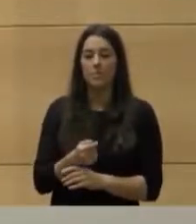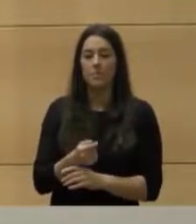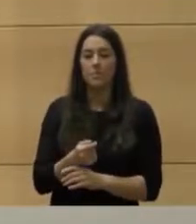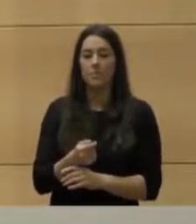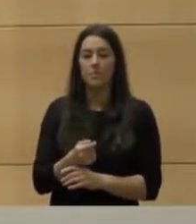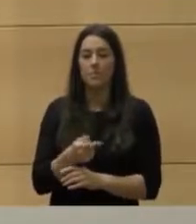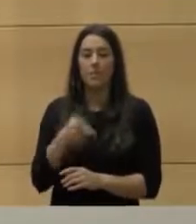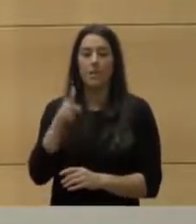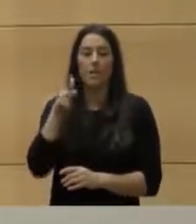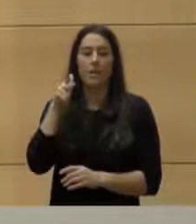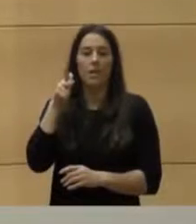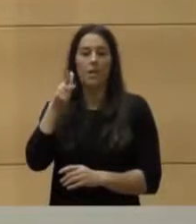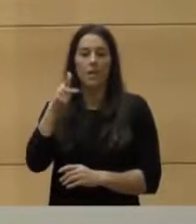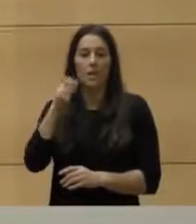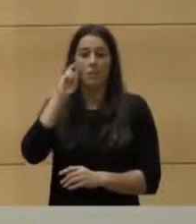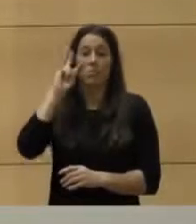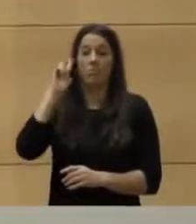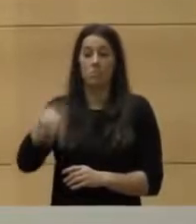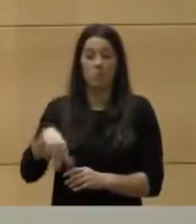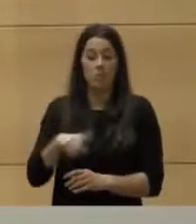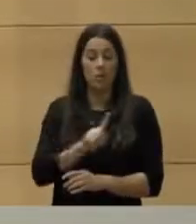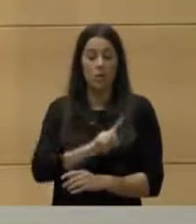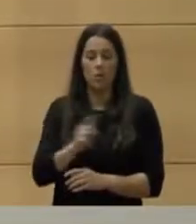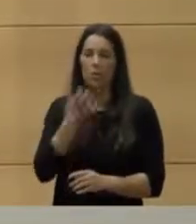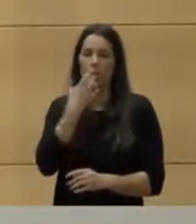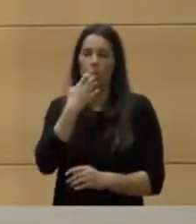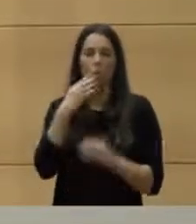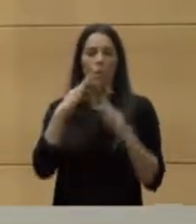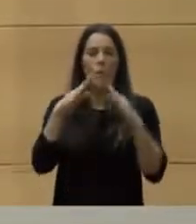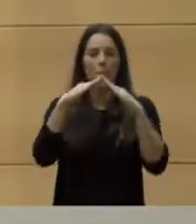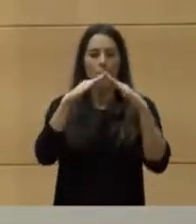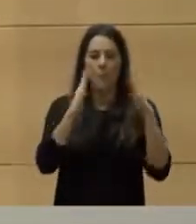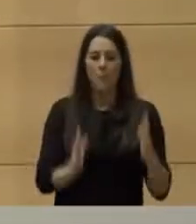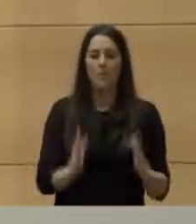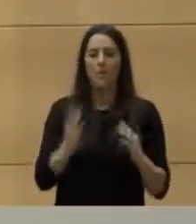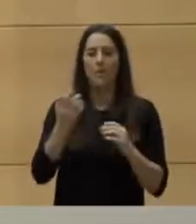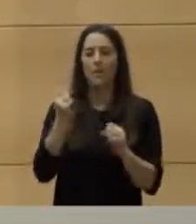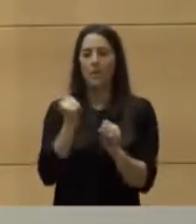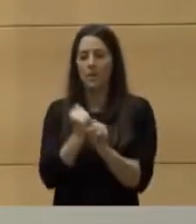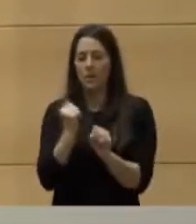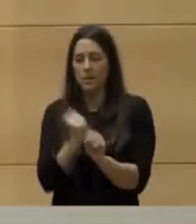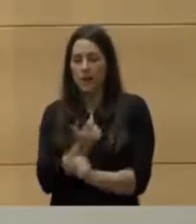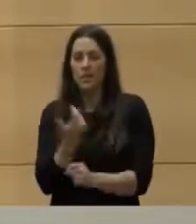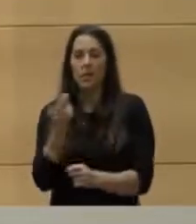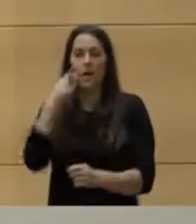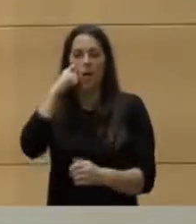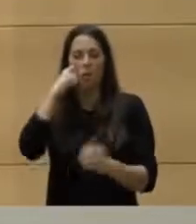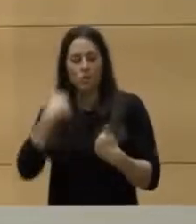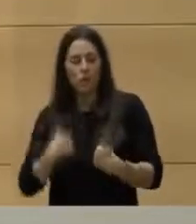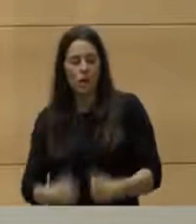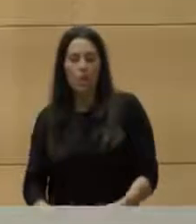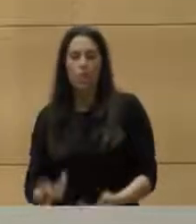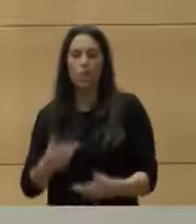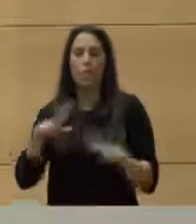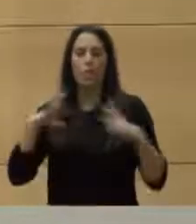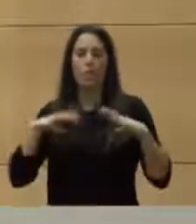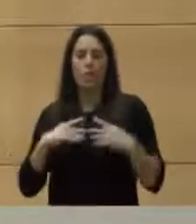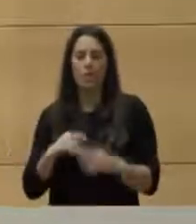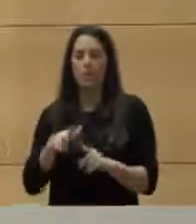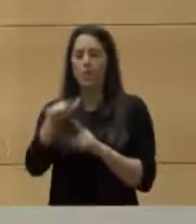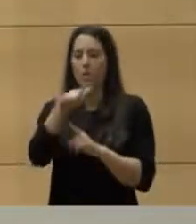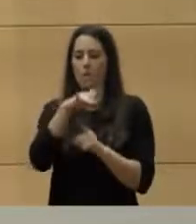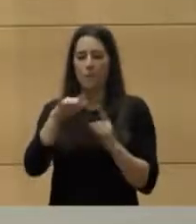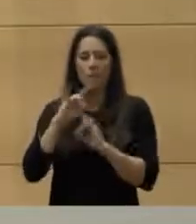tiene sus derechos reconocidos, la vivienda, la salud, al trabajo, las vacaciones, el derecho a un medio ambiente, todo lo